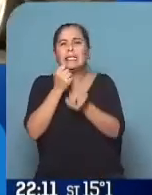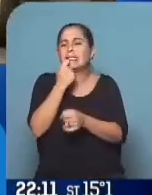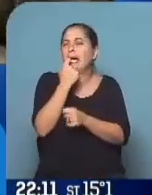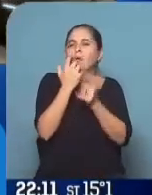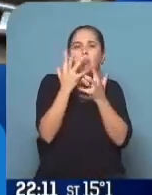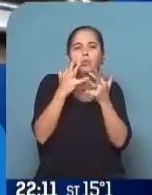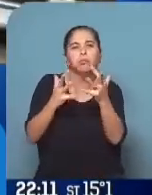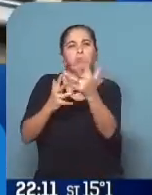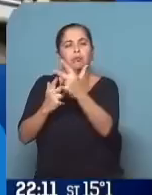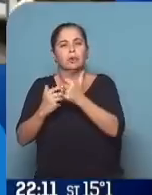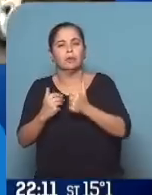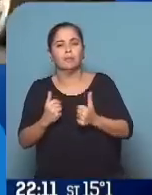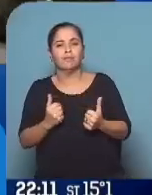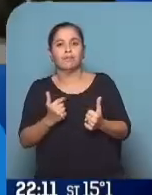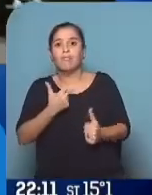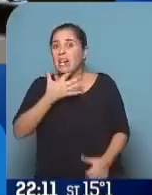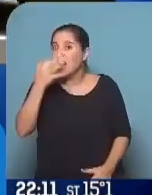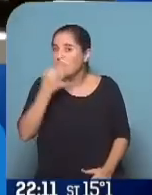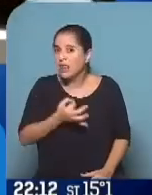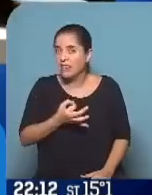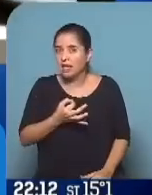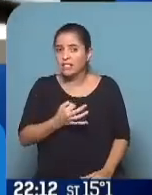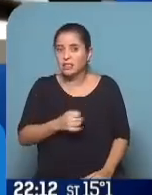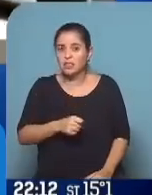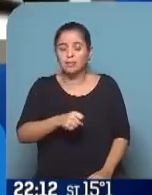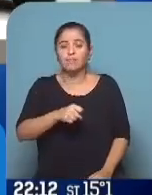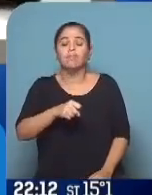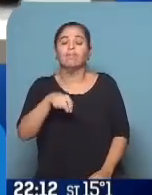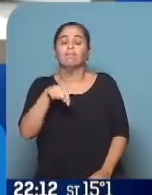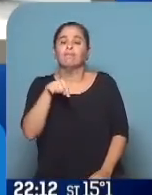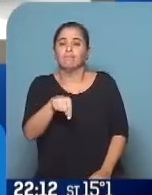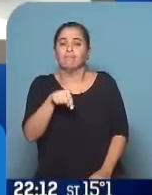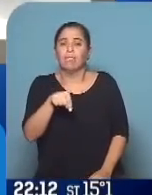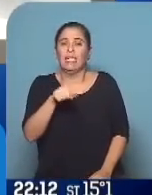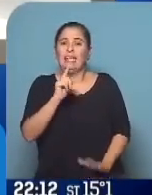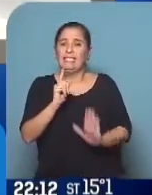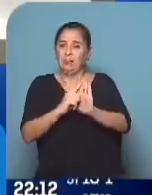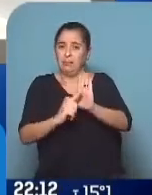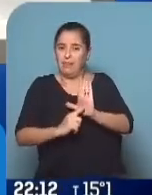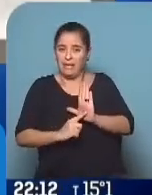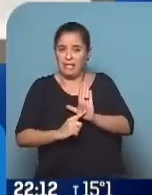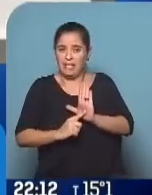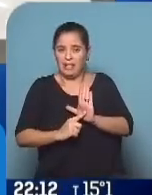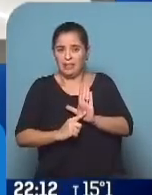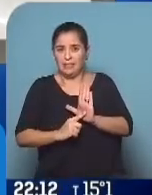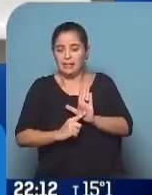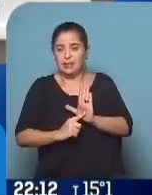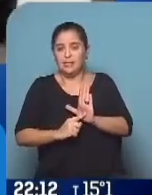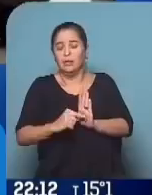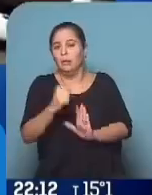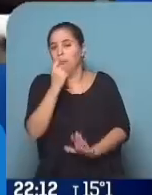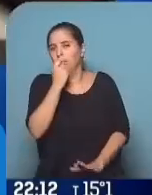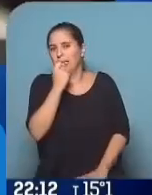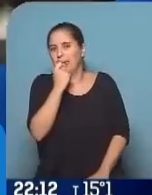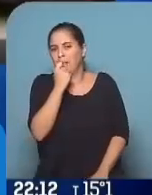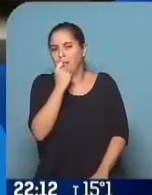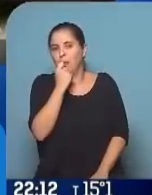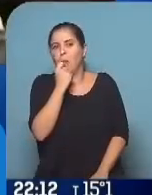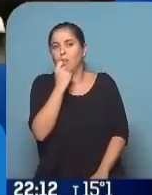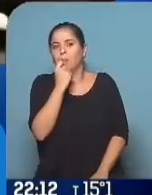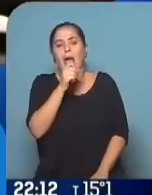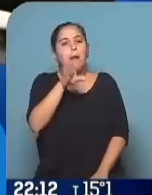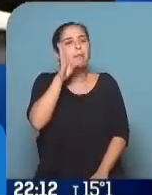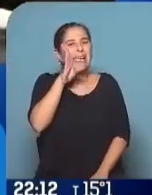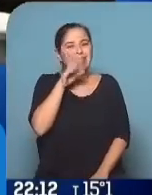que a no todos le pega igual el impacto de estas medidas. Por ejemplo, no es lo mismo para Estados Unidos